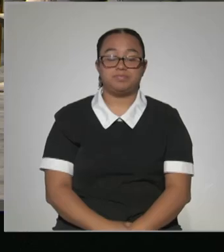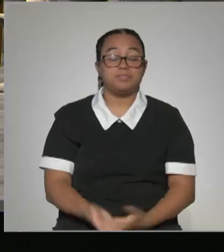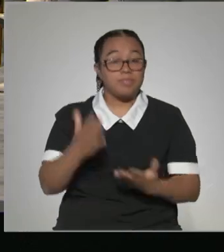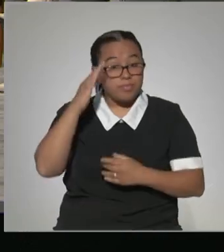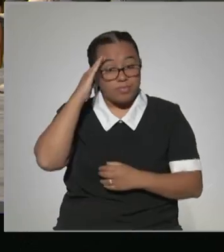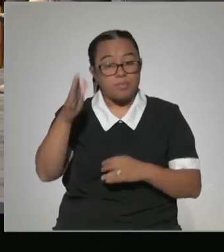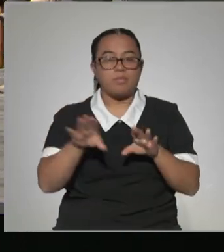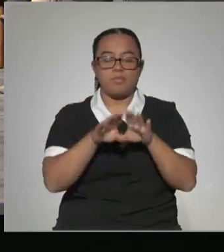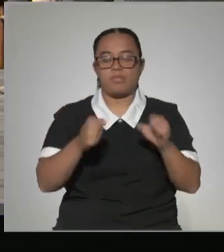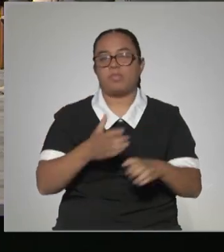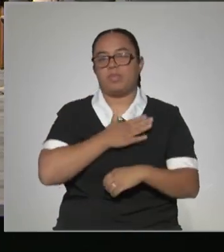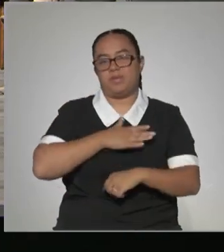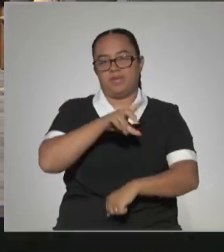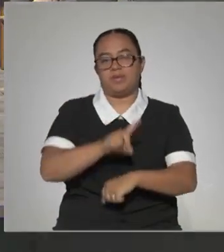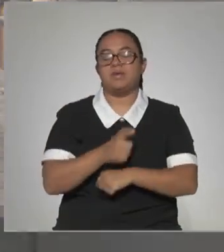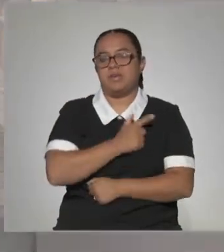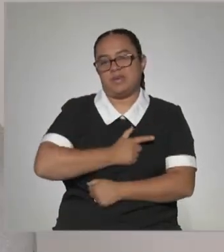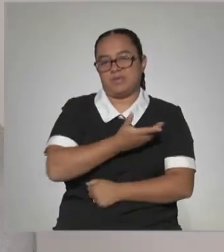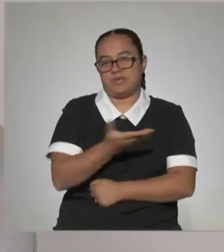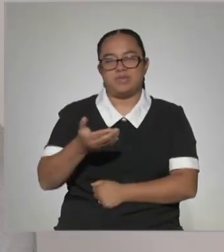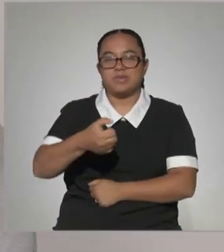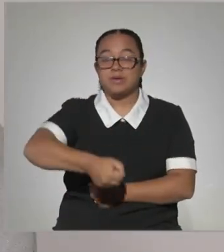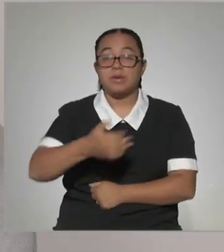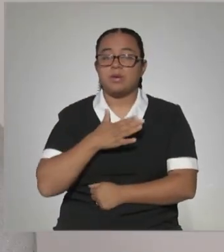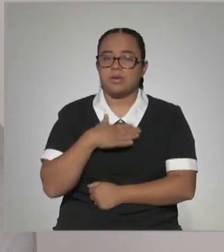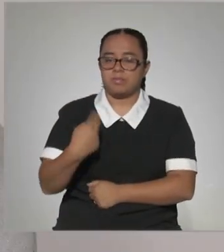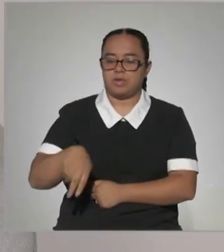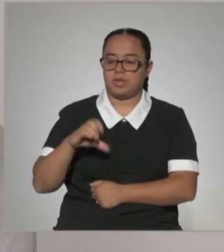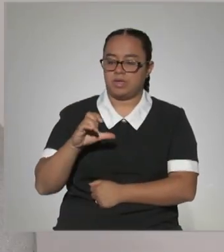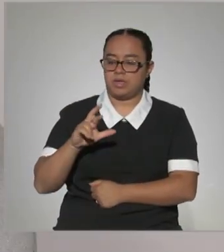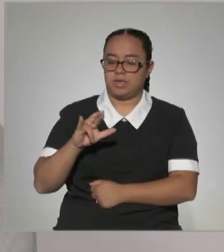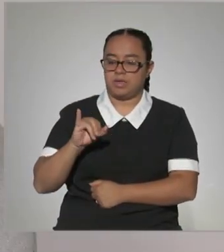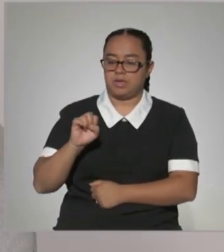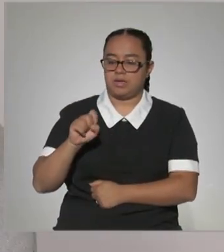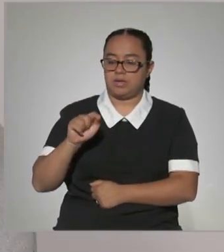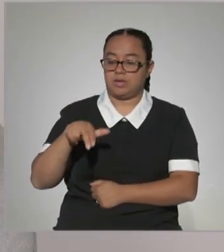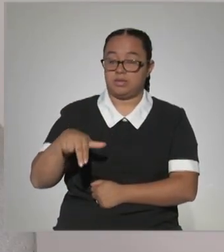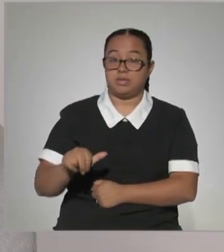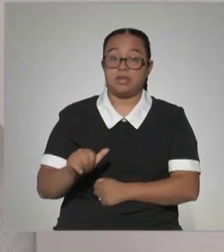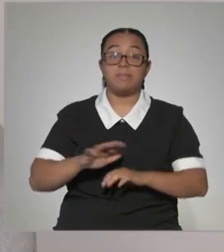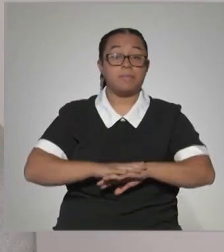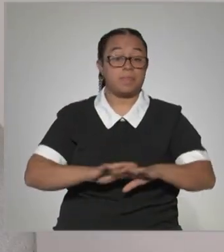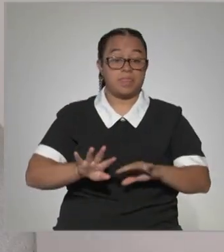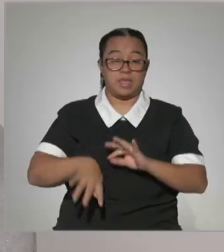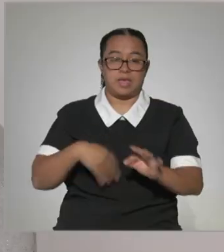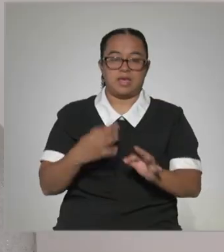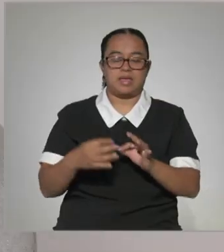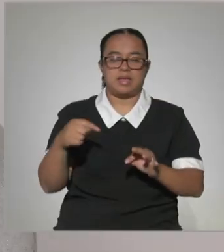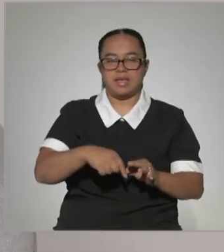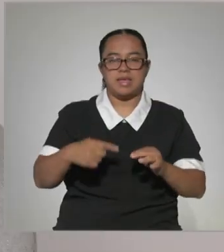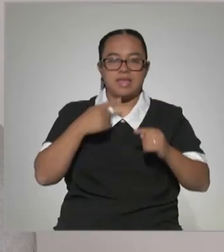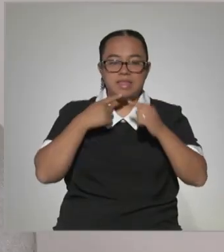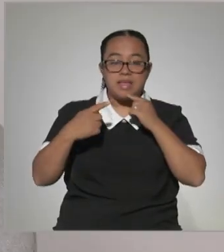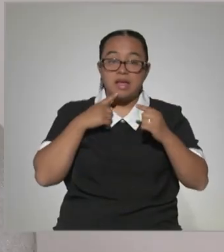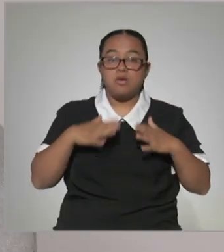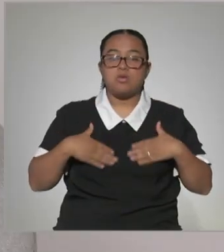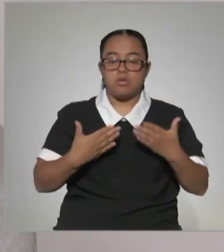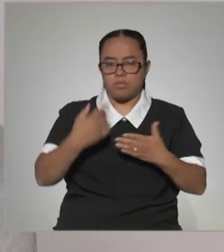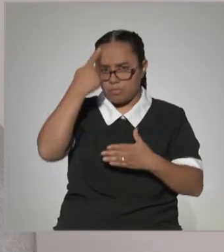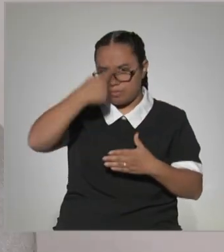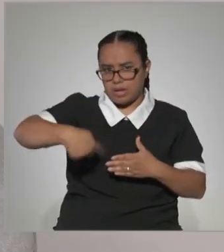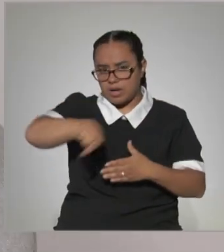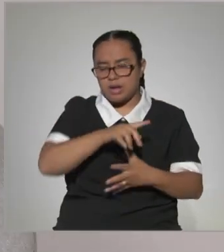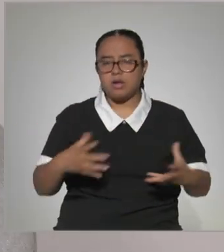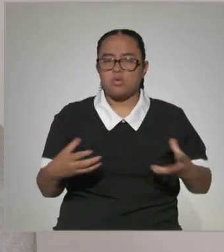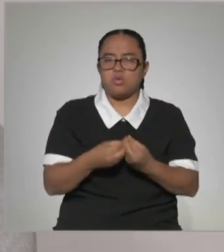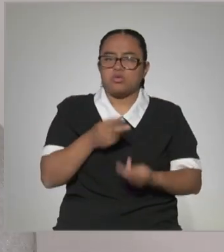Hola, ¿qué tal? Buenos días, qué gusto saludarlos. Yo soy Cristina Jauregui y estamos ya aquí en el Foro de Diálogos en Confianza para hablar con todos